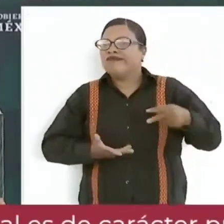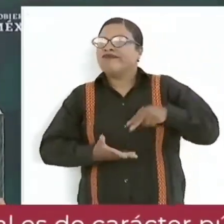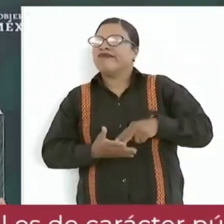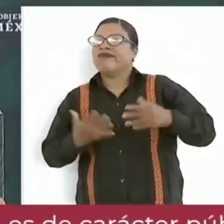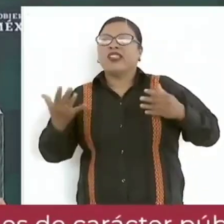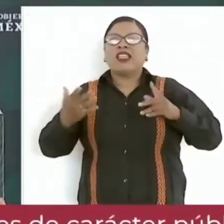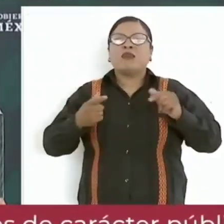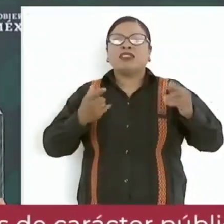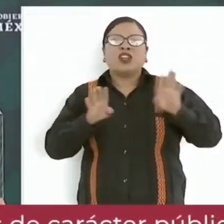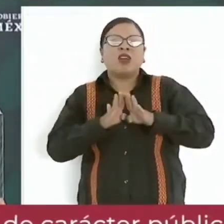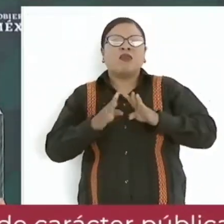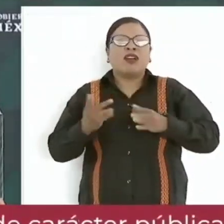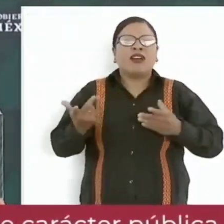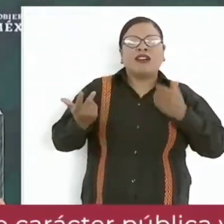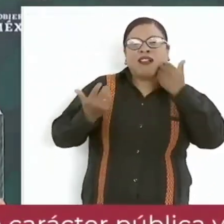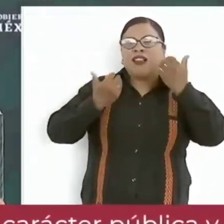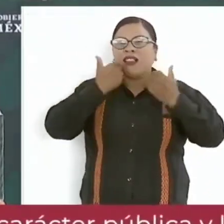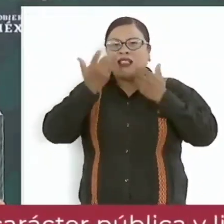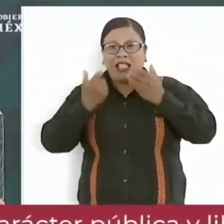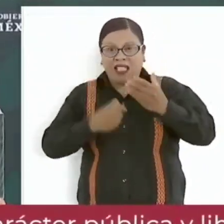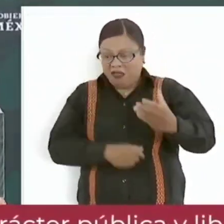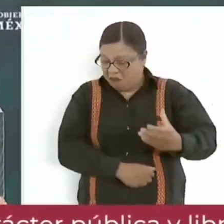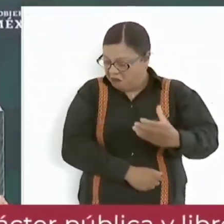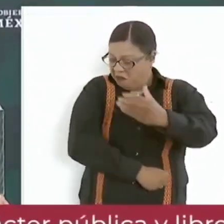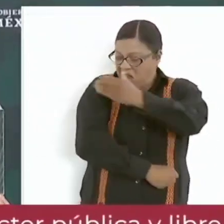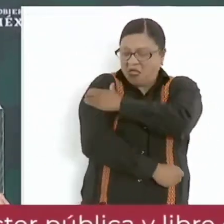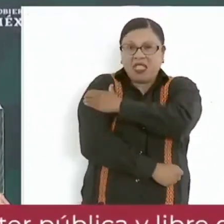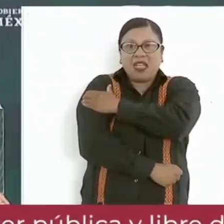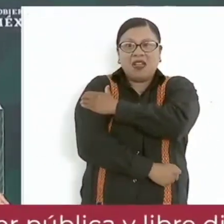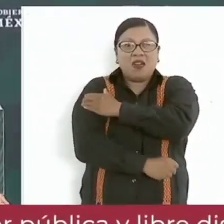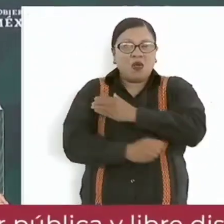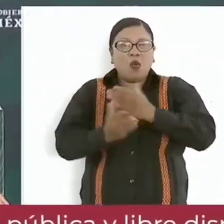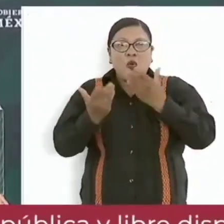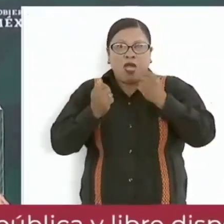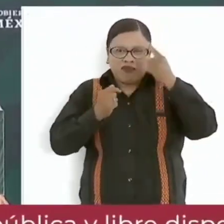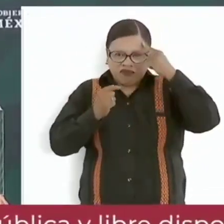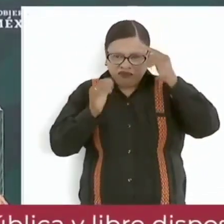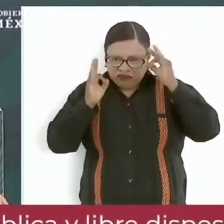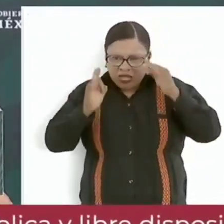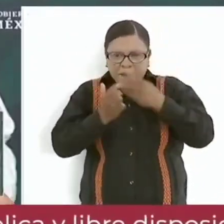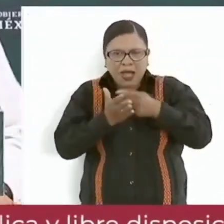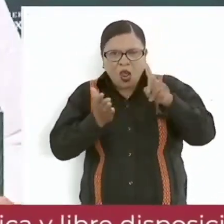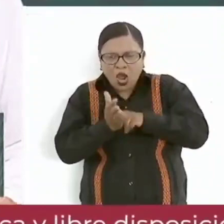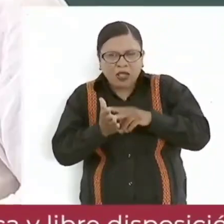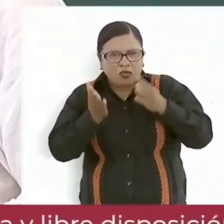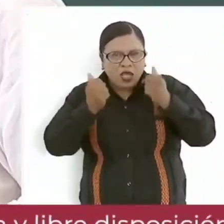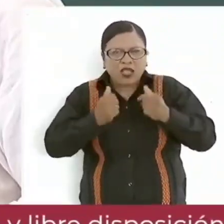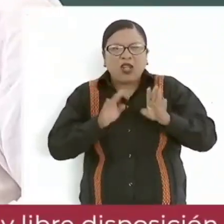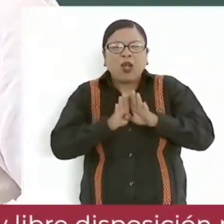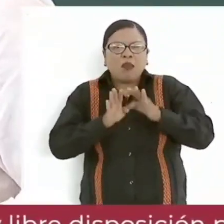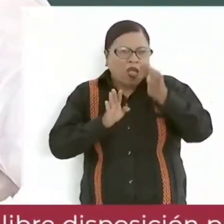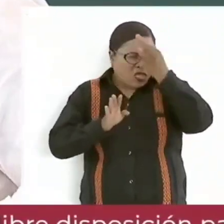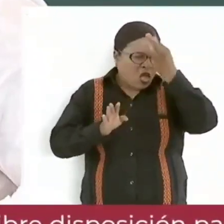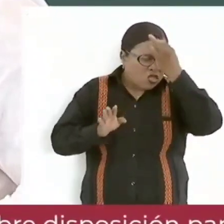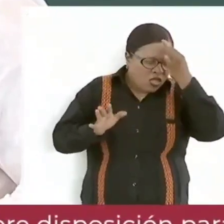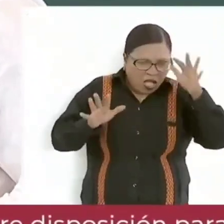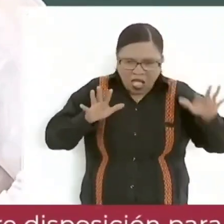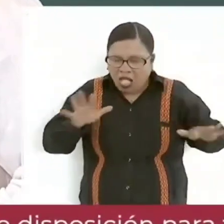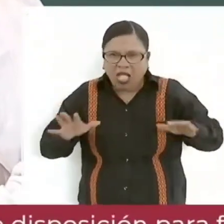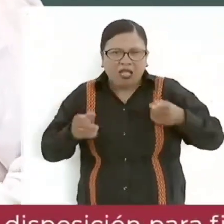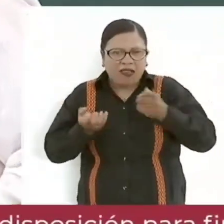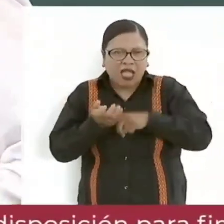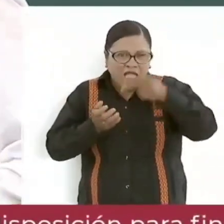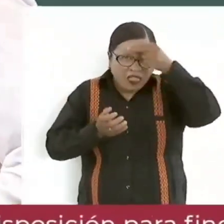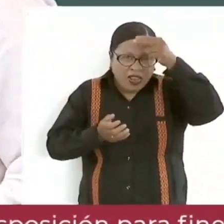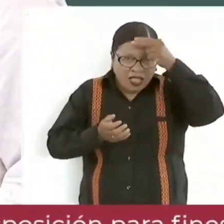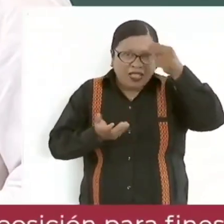marean. El poder, cuando no hay principios, cuando no hay ideales, atonta a los inteligentes y a